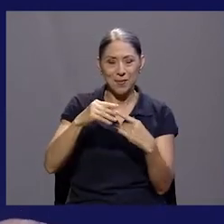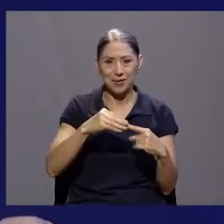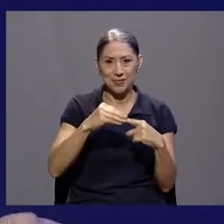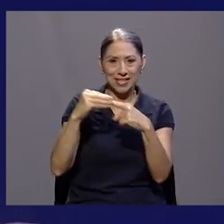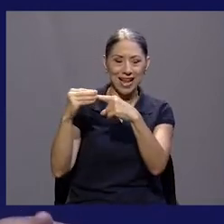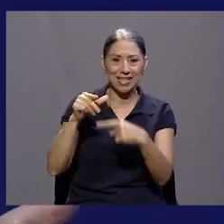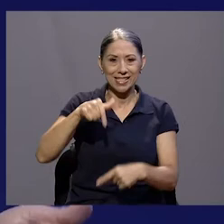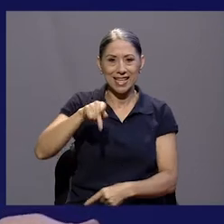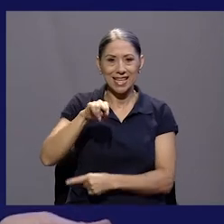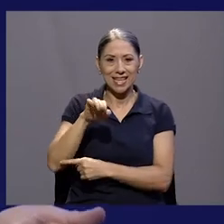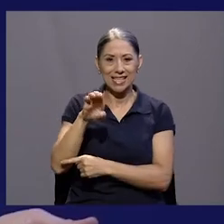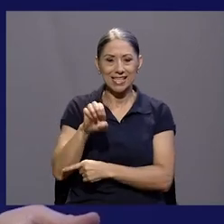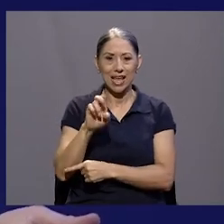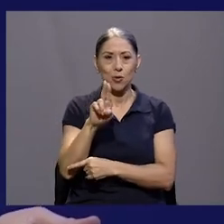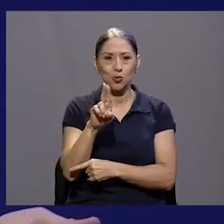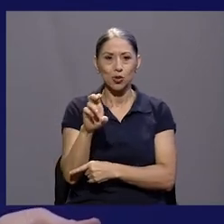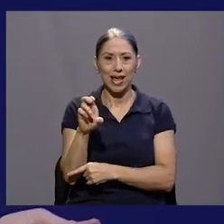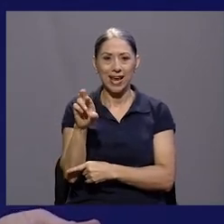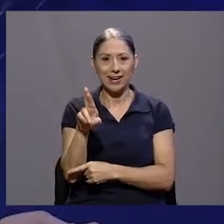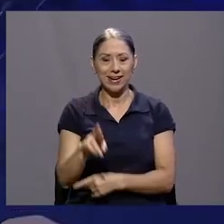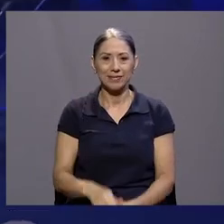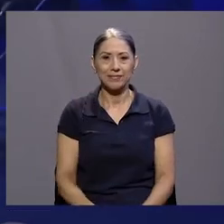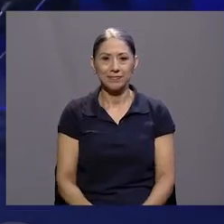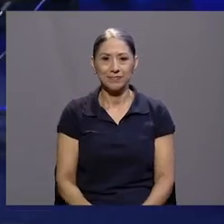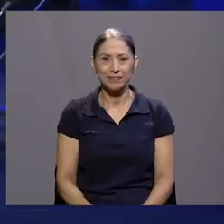de especiales 15